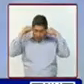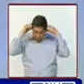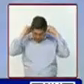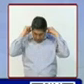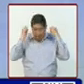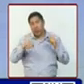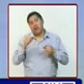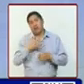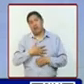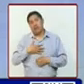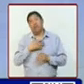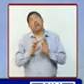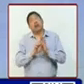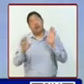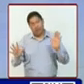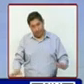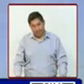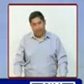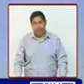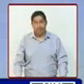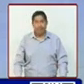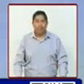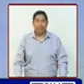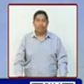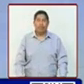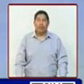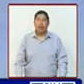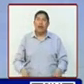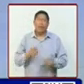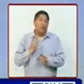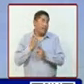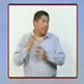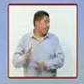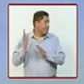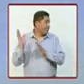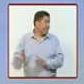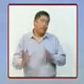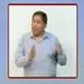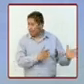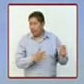Nos ocuparemos, no nos preocuparemos. Exactamente. Bien, y tenemos que hablar del avance que hacía Gerardo.